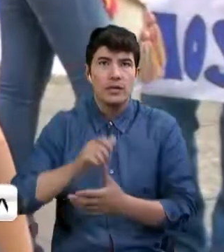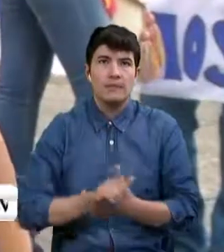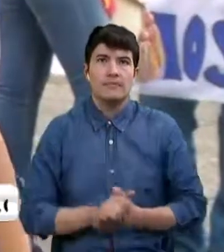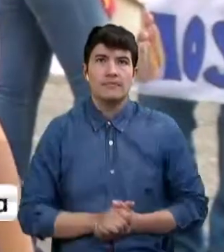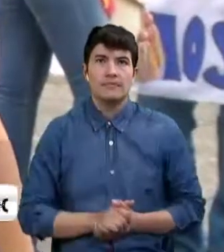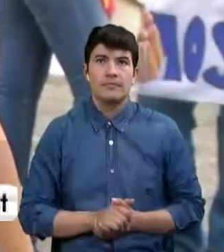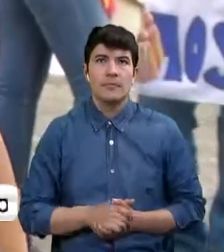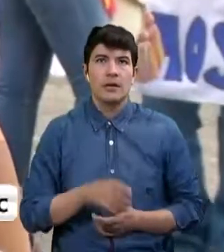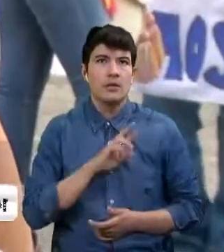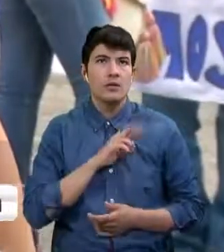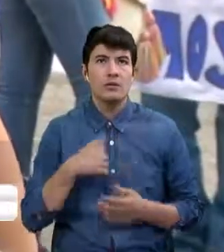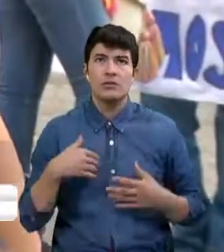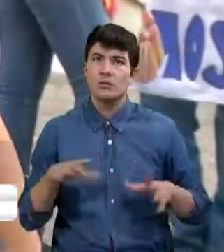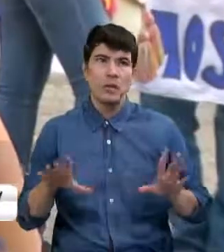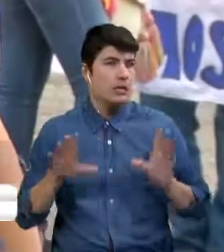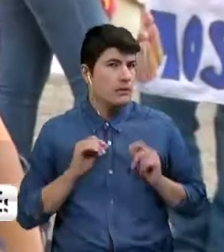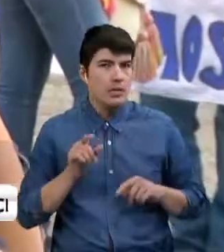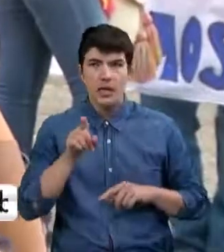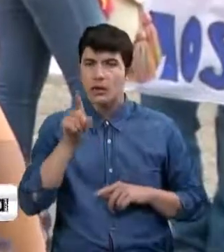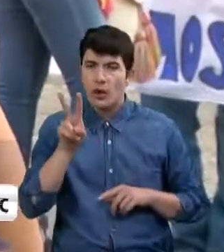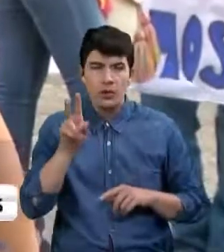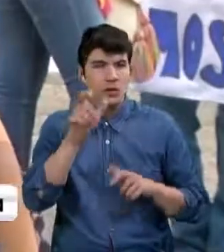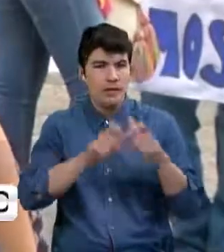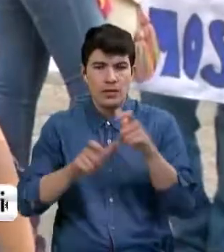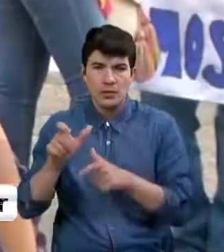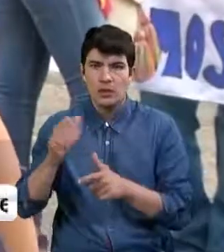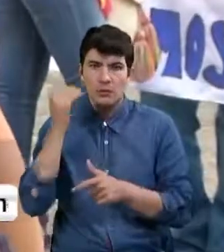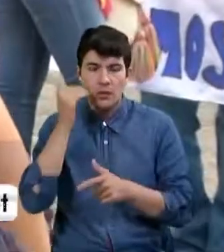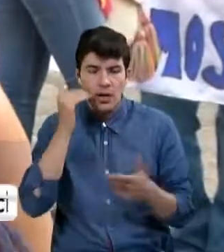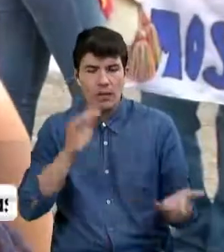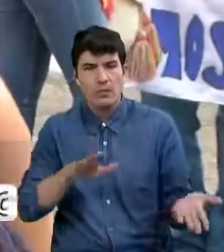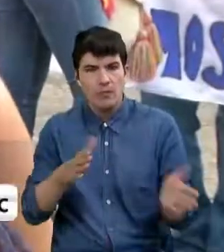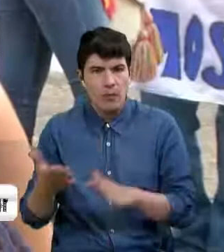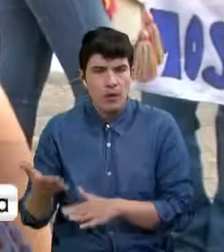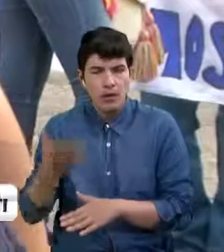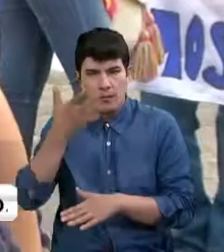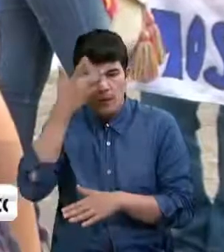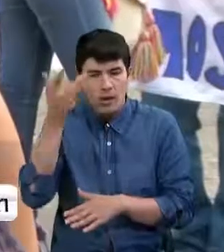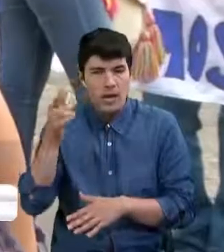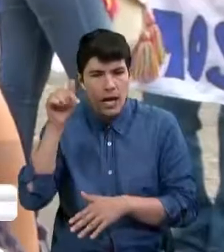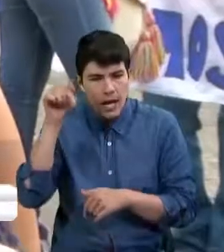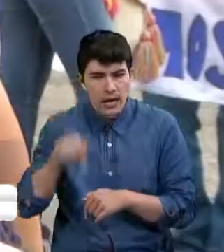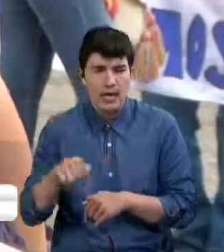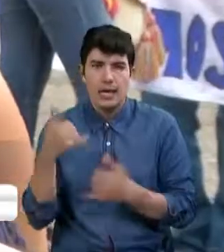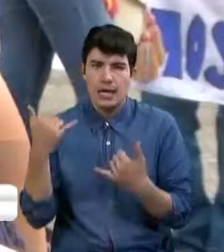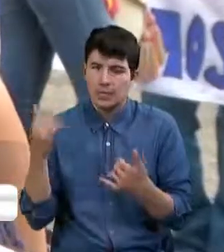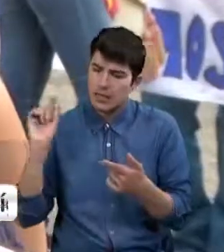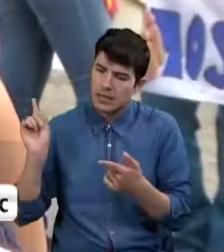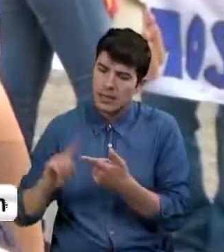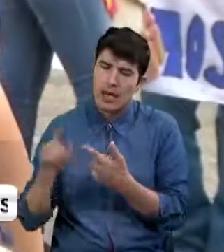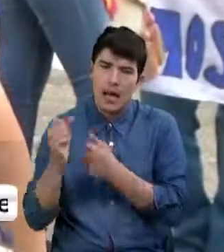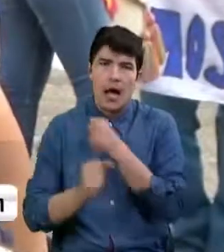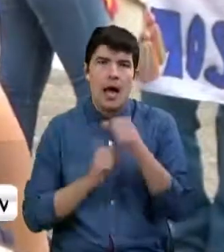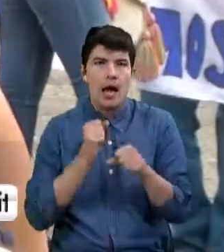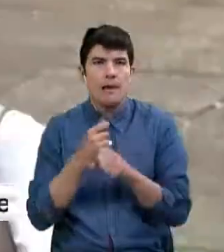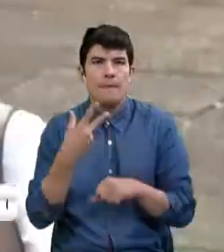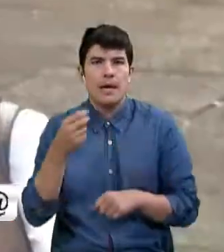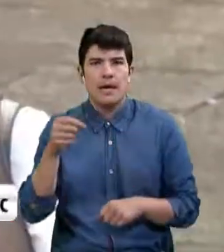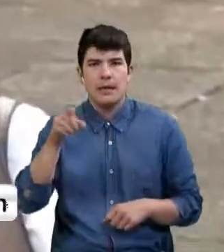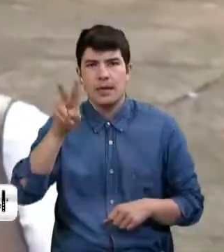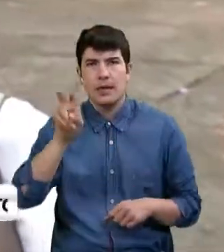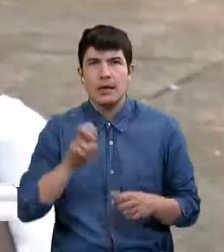feminicidios asesinatos de mujeres por su condición de mujeres que han sucedido en lo que va corrido del año 2017